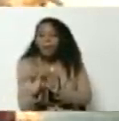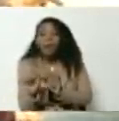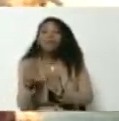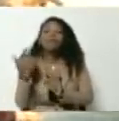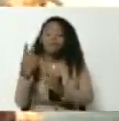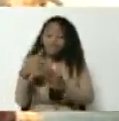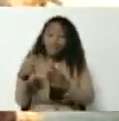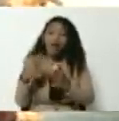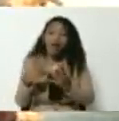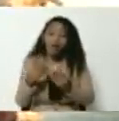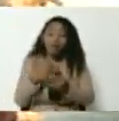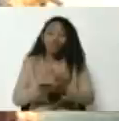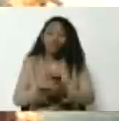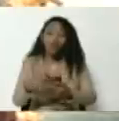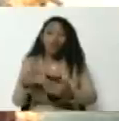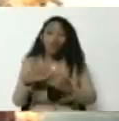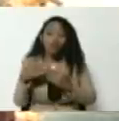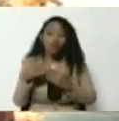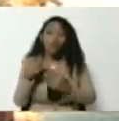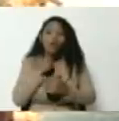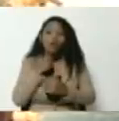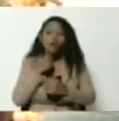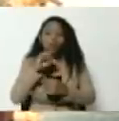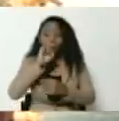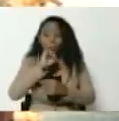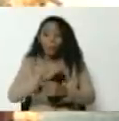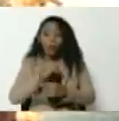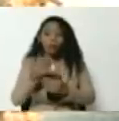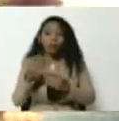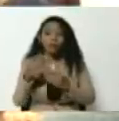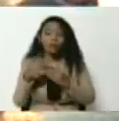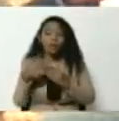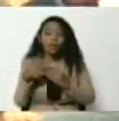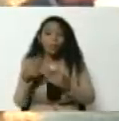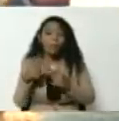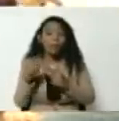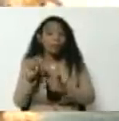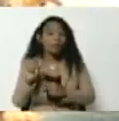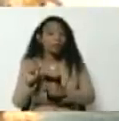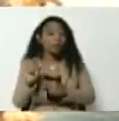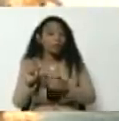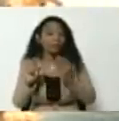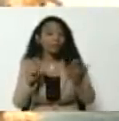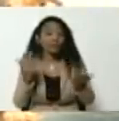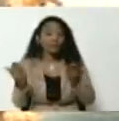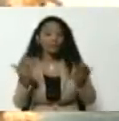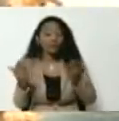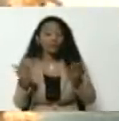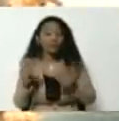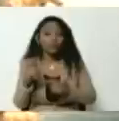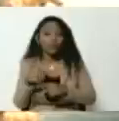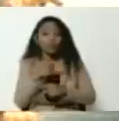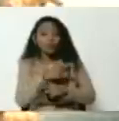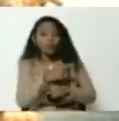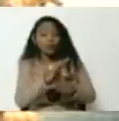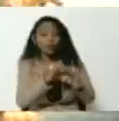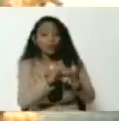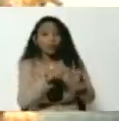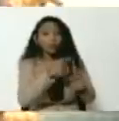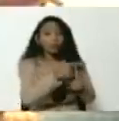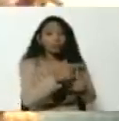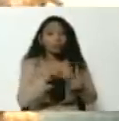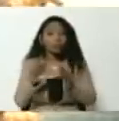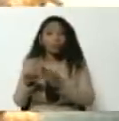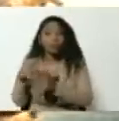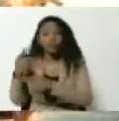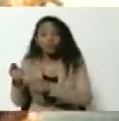dólares. Rosales está feliz porque le gusta mucho el dinero. Pero es poquito comparado con lo que se está robando Juan José Hernández, o con lo que se roba